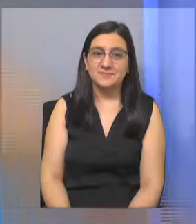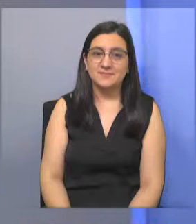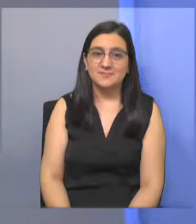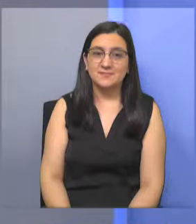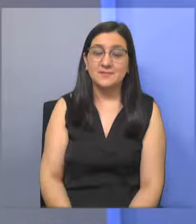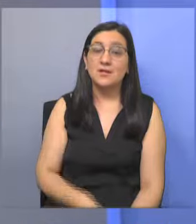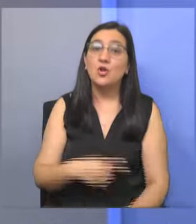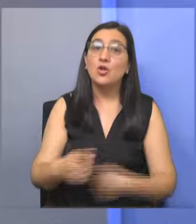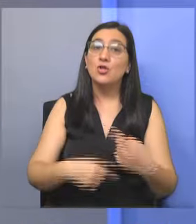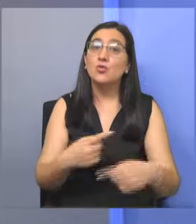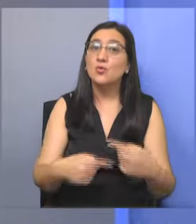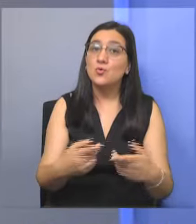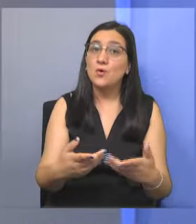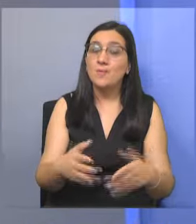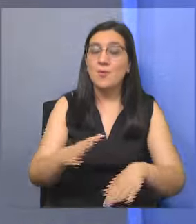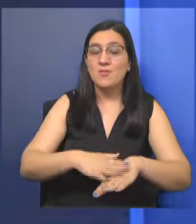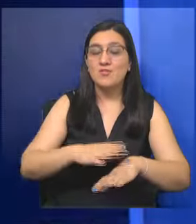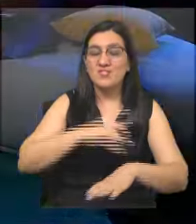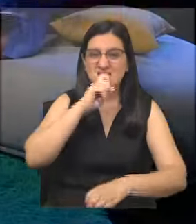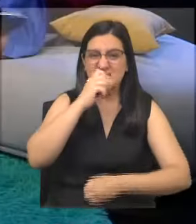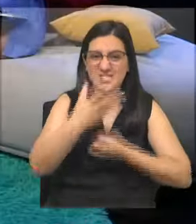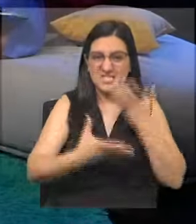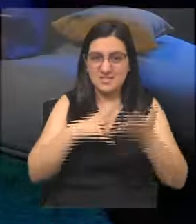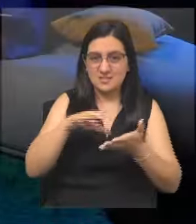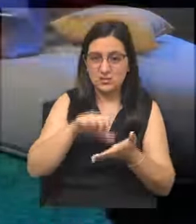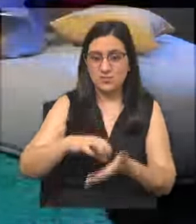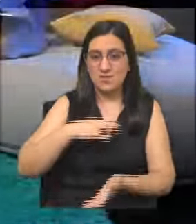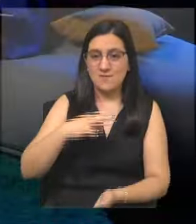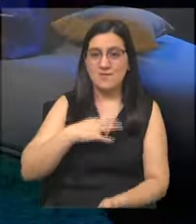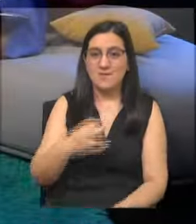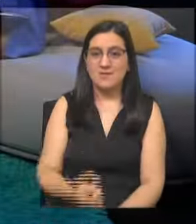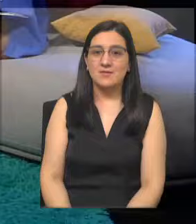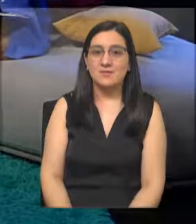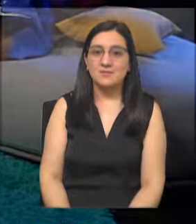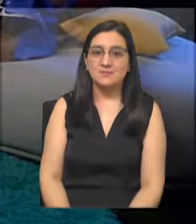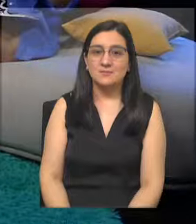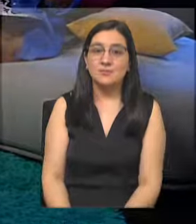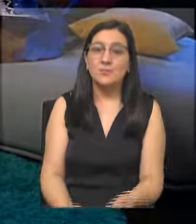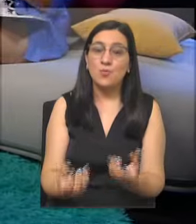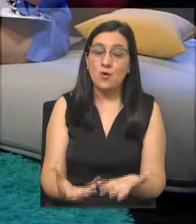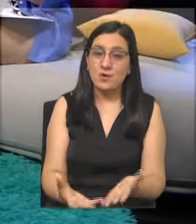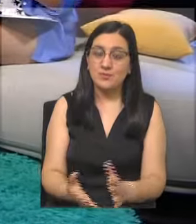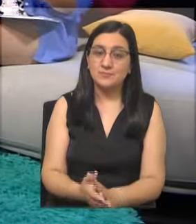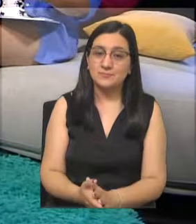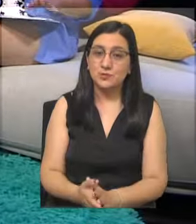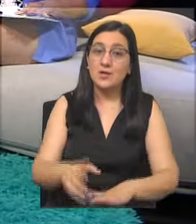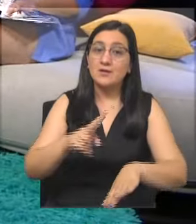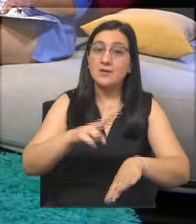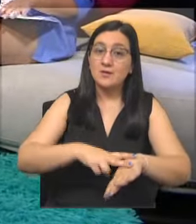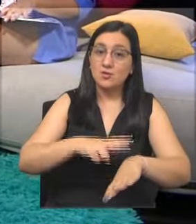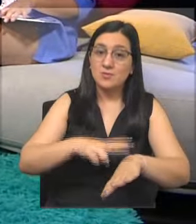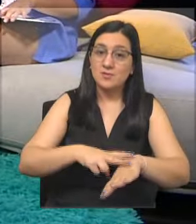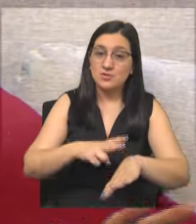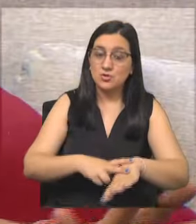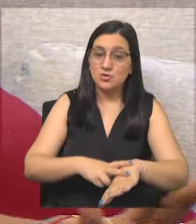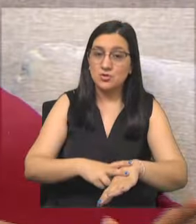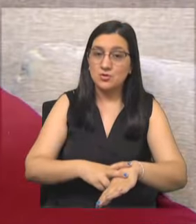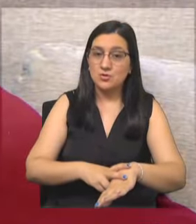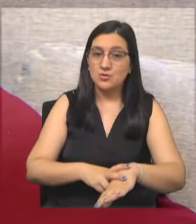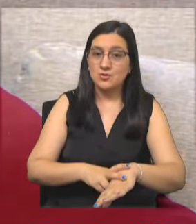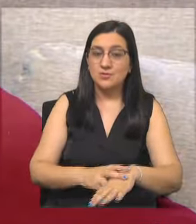Es lo que sigue a continuación. ¡La descarga, Cecilia Viva! La descarga. Bueno, una descarga de recomendación. Me disfrazo del cuervo